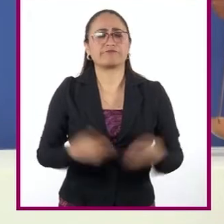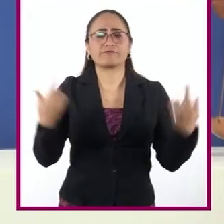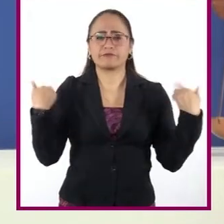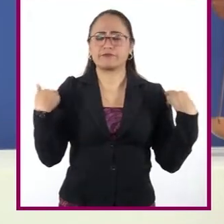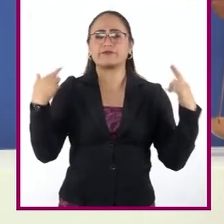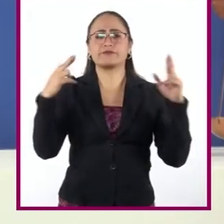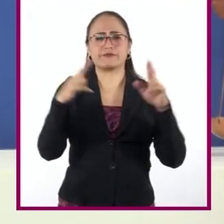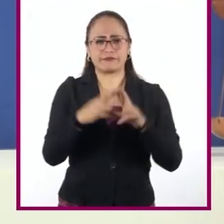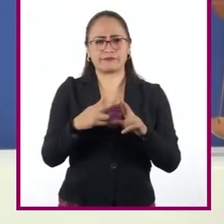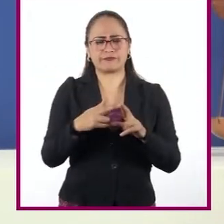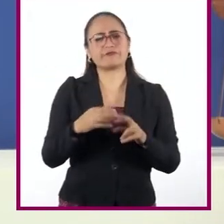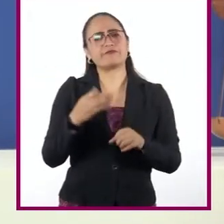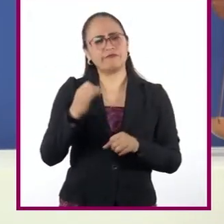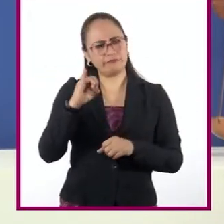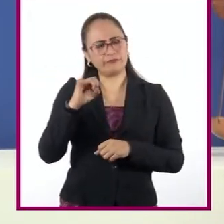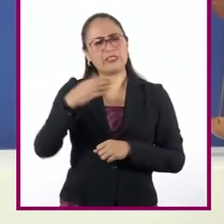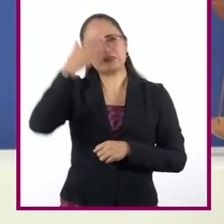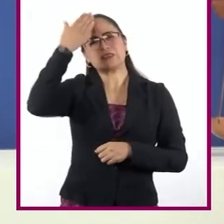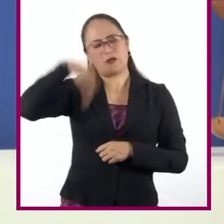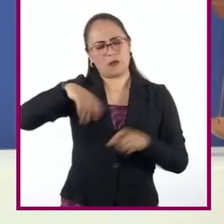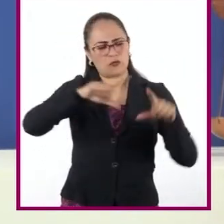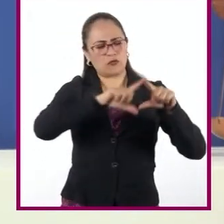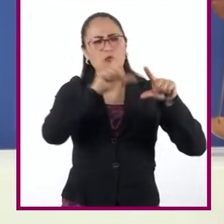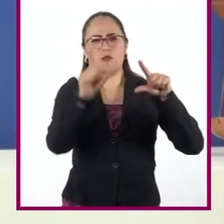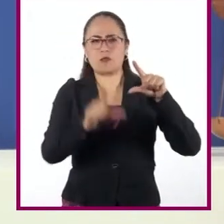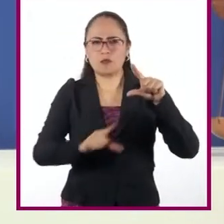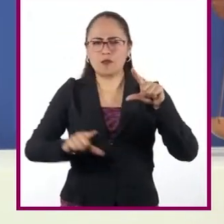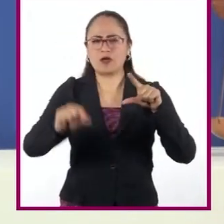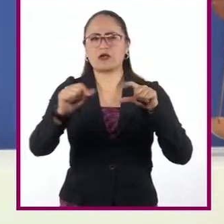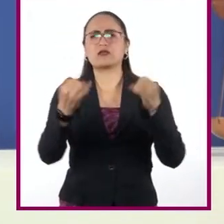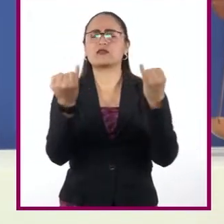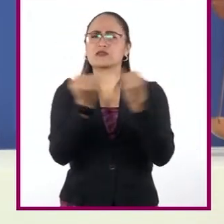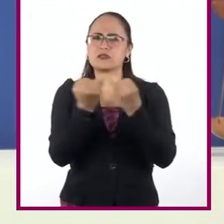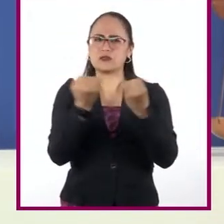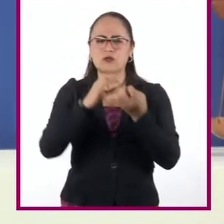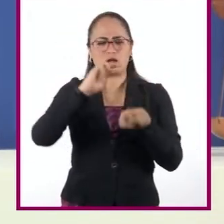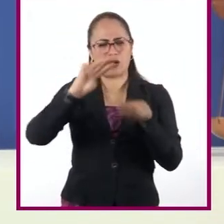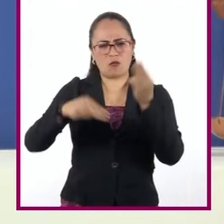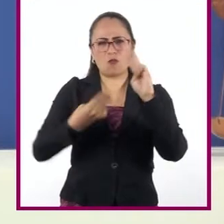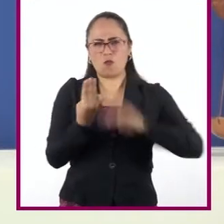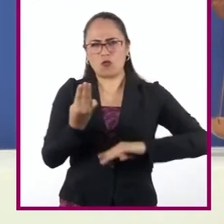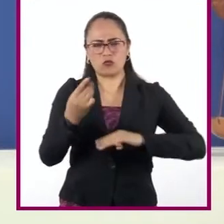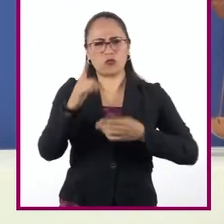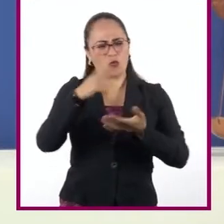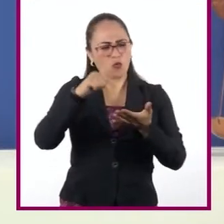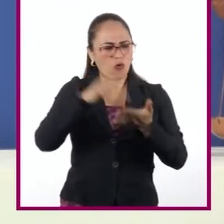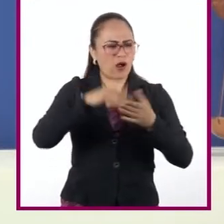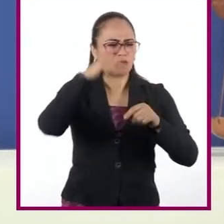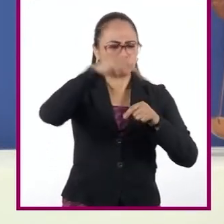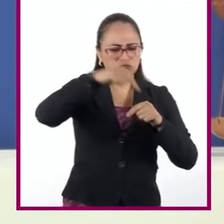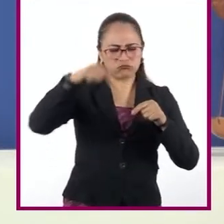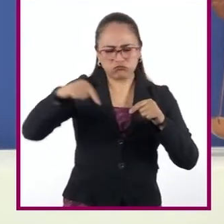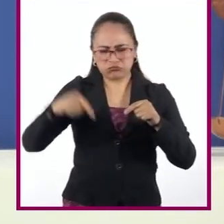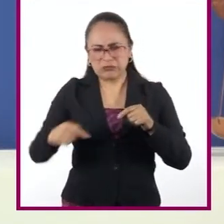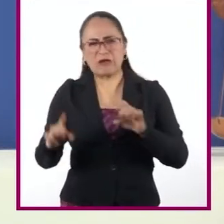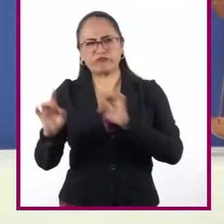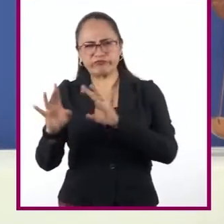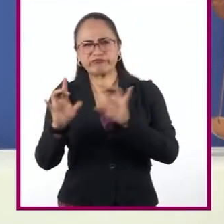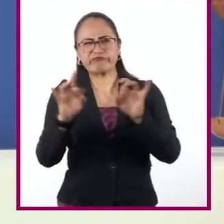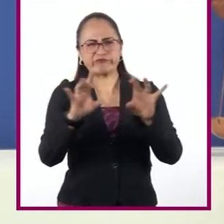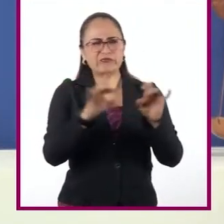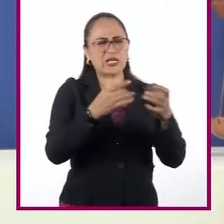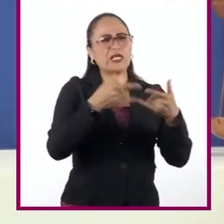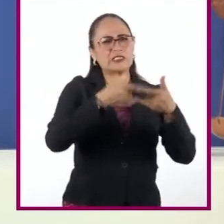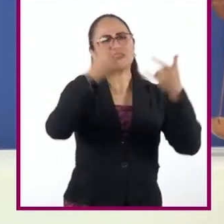Maestro, sabemos que tanto en el país como en diferentes partes del mundo se presentan casos donde se busca